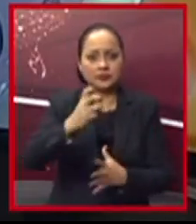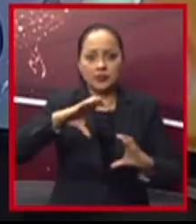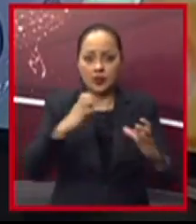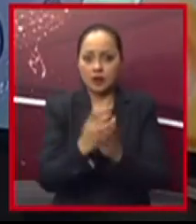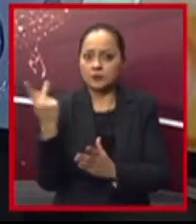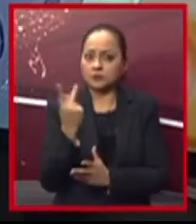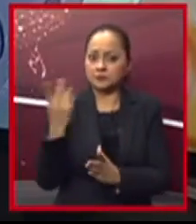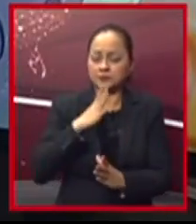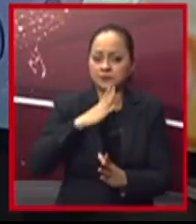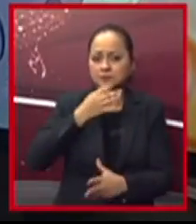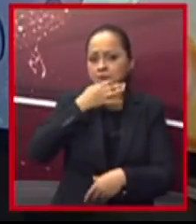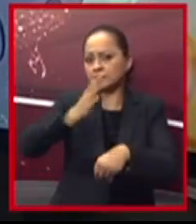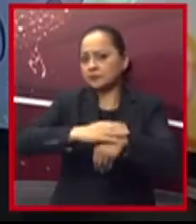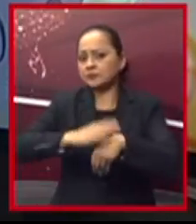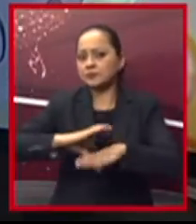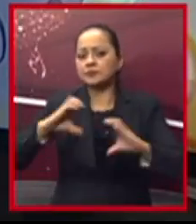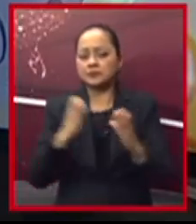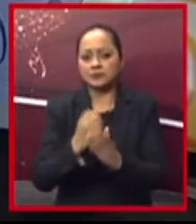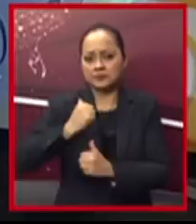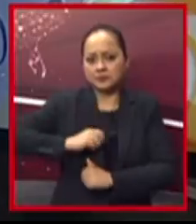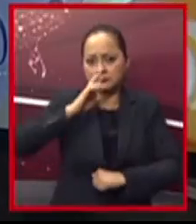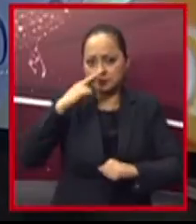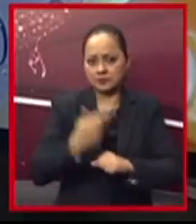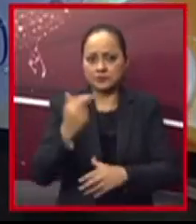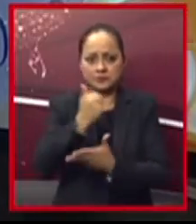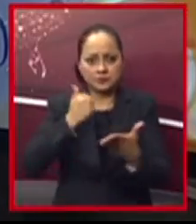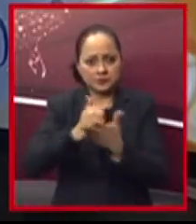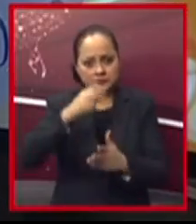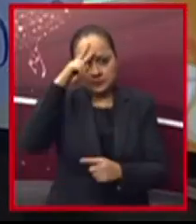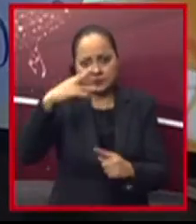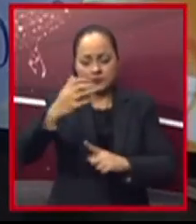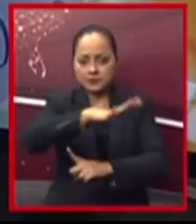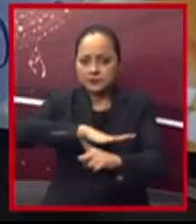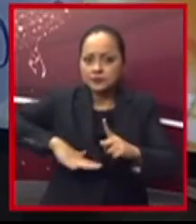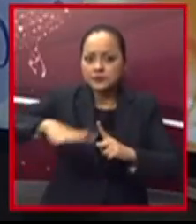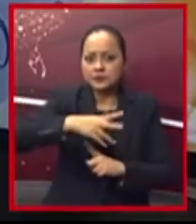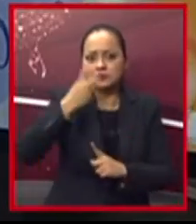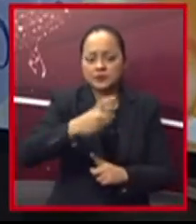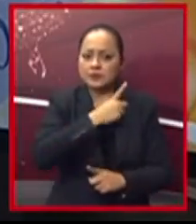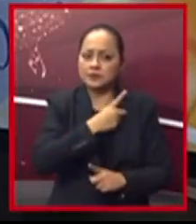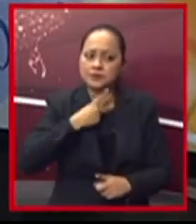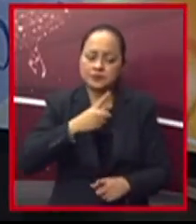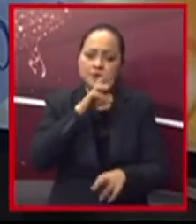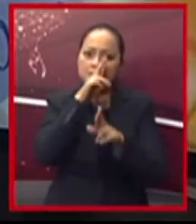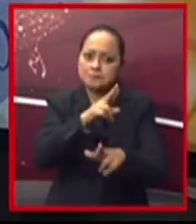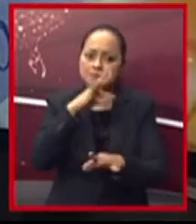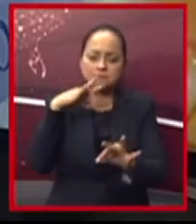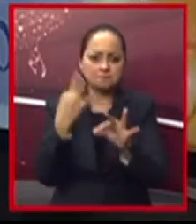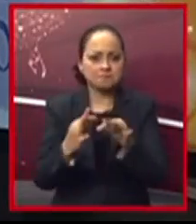se pronunciaron porque las autoridades de la megalópolis encuentren una solución integral y permanente al problema.